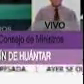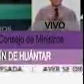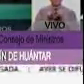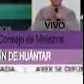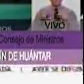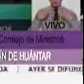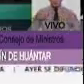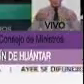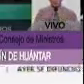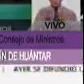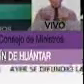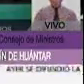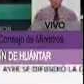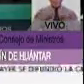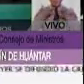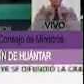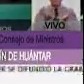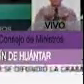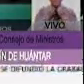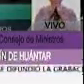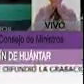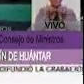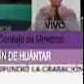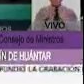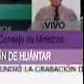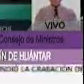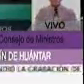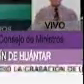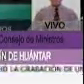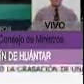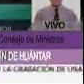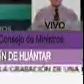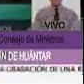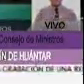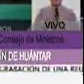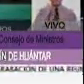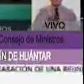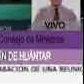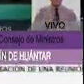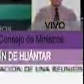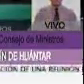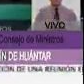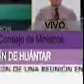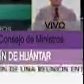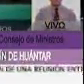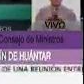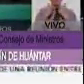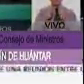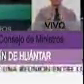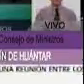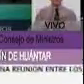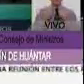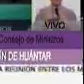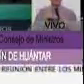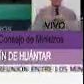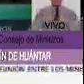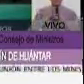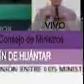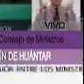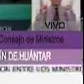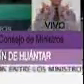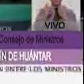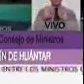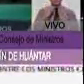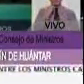también nosotros remitamos información a la presidenta del tribunal para que ella sepa qué estaba sucediendo también en la jurisdicción